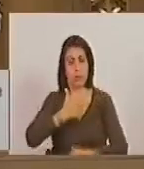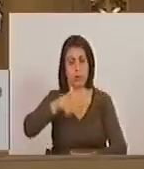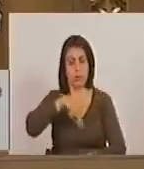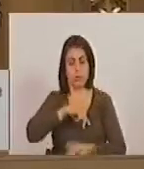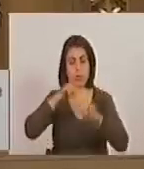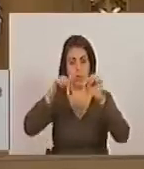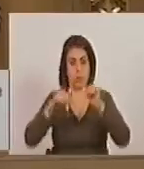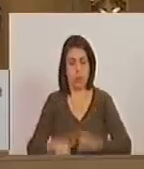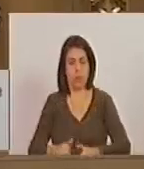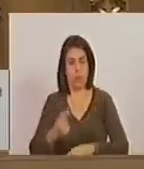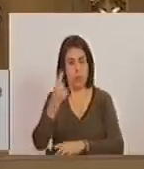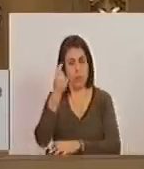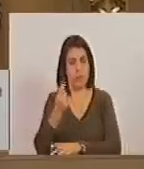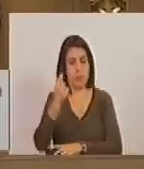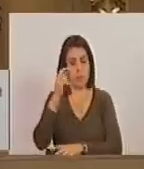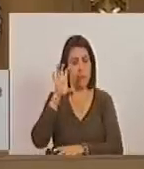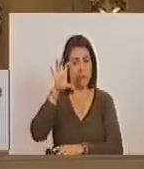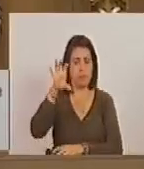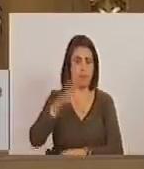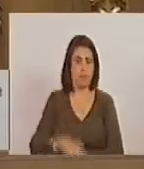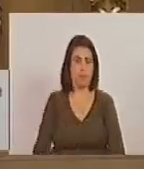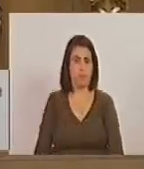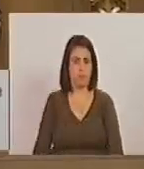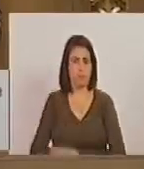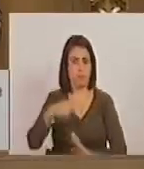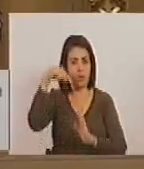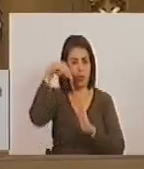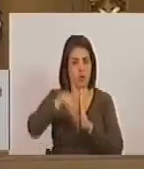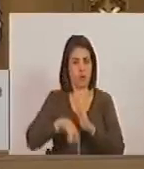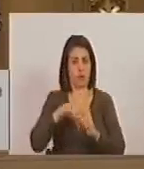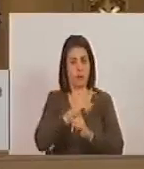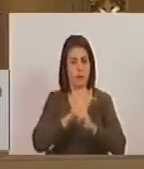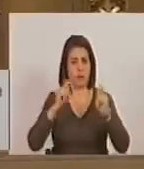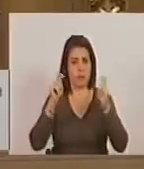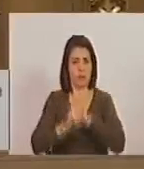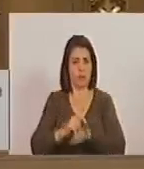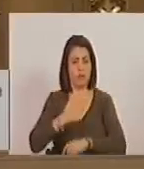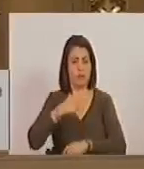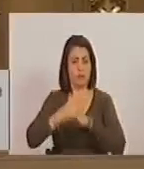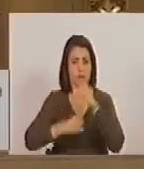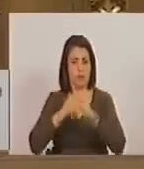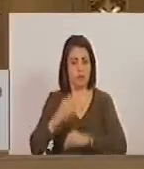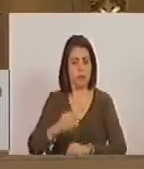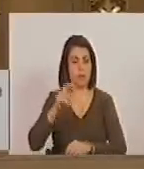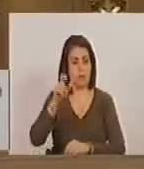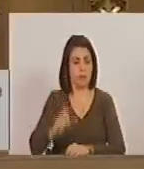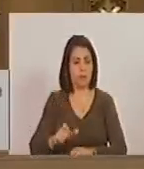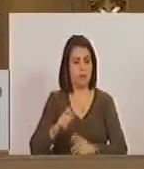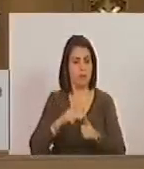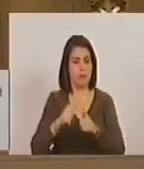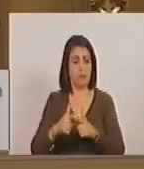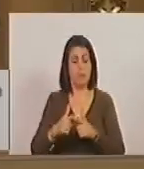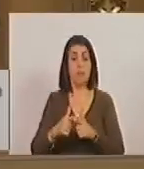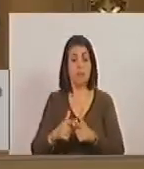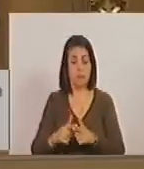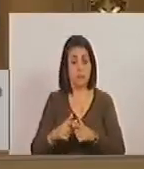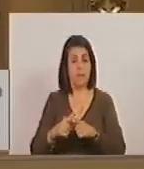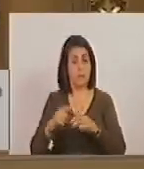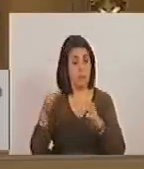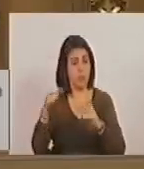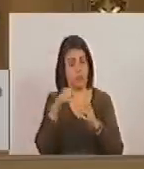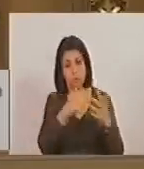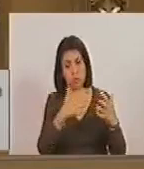nosotros, los diputados de la patria, seguir profundizando en la transformación nuestra, camarada, porque tenemos una guerra bestial